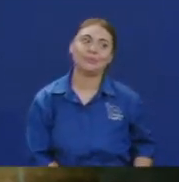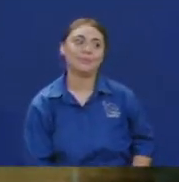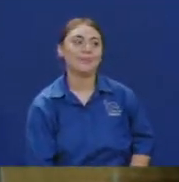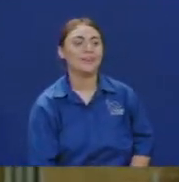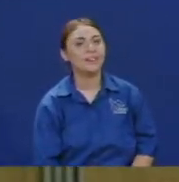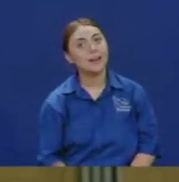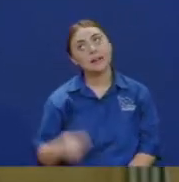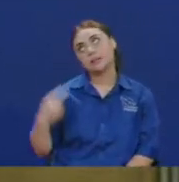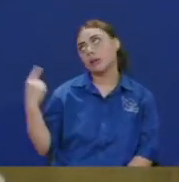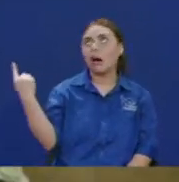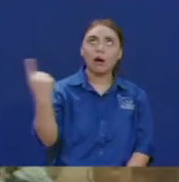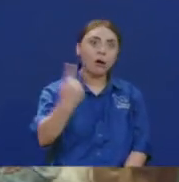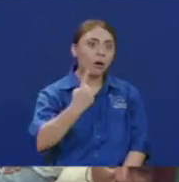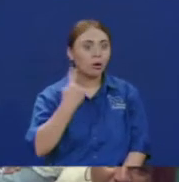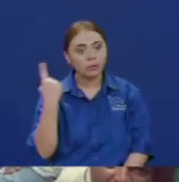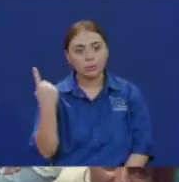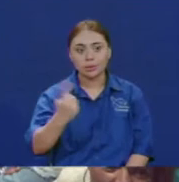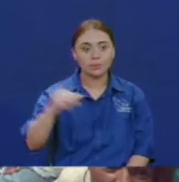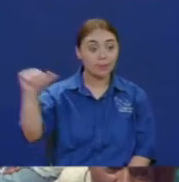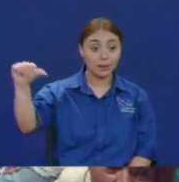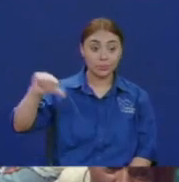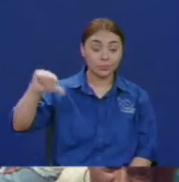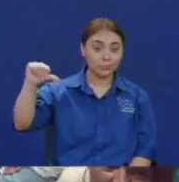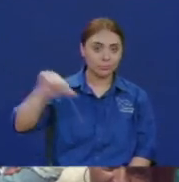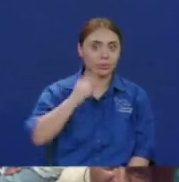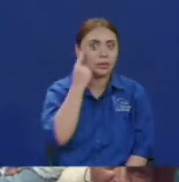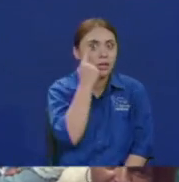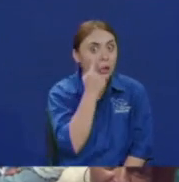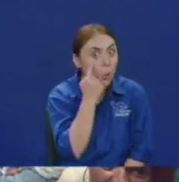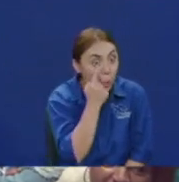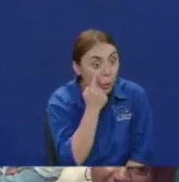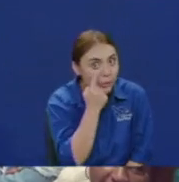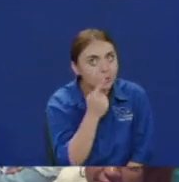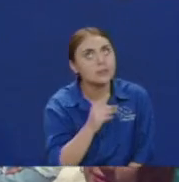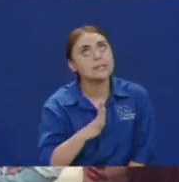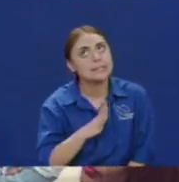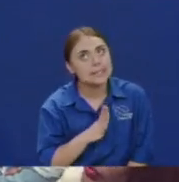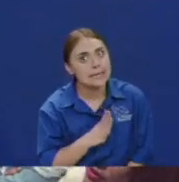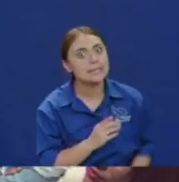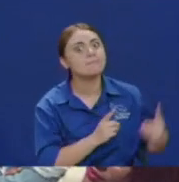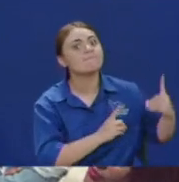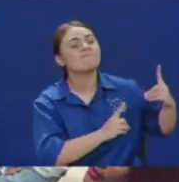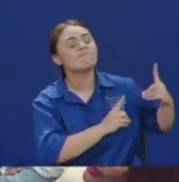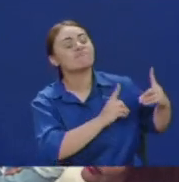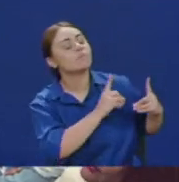Todo, para todo tiene, porque su ojo es malo.